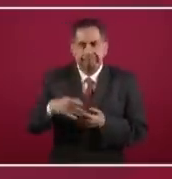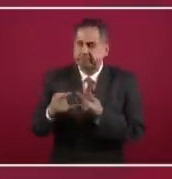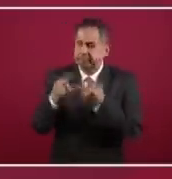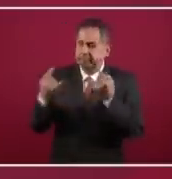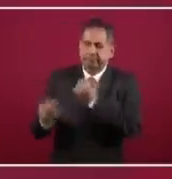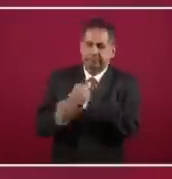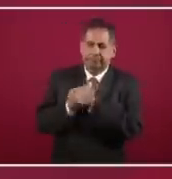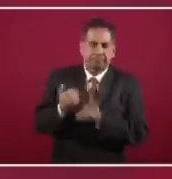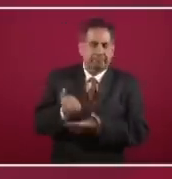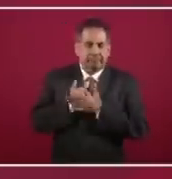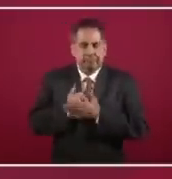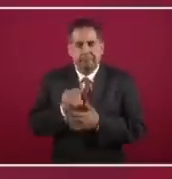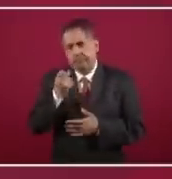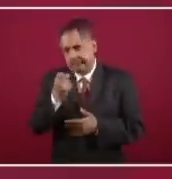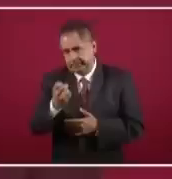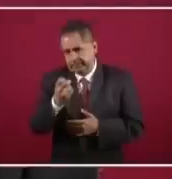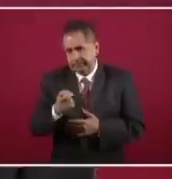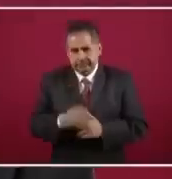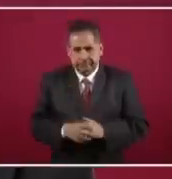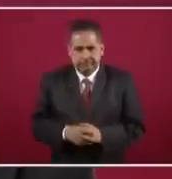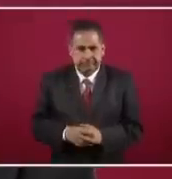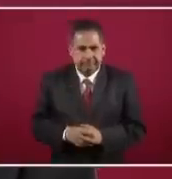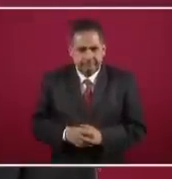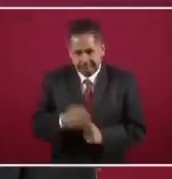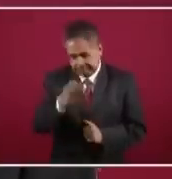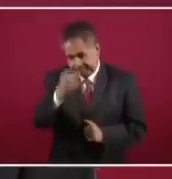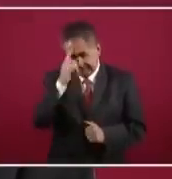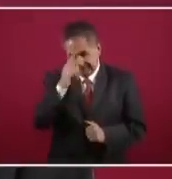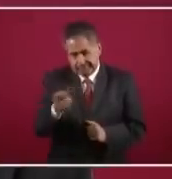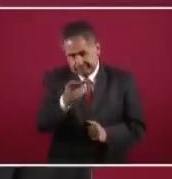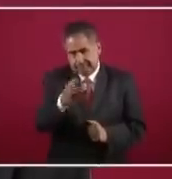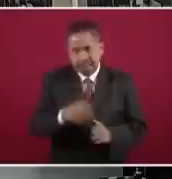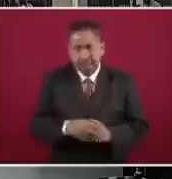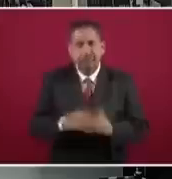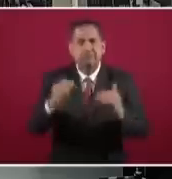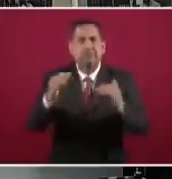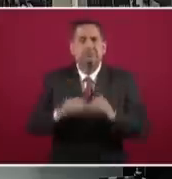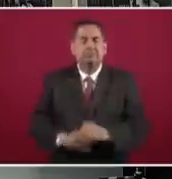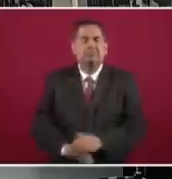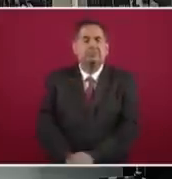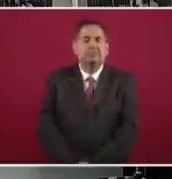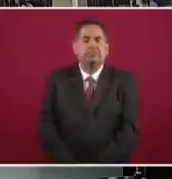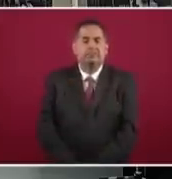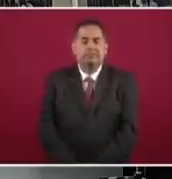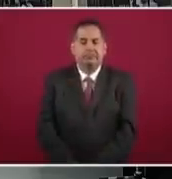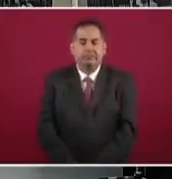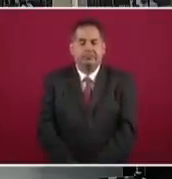Entonces, todo esto, tu pregunta. Seguimos.